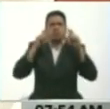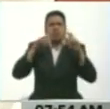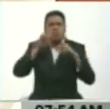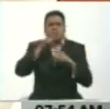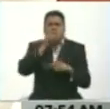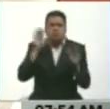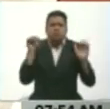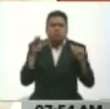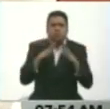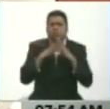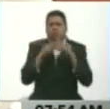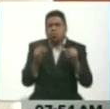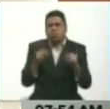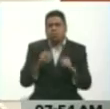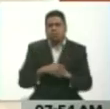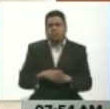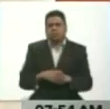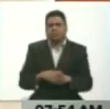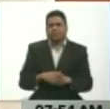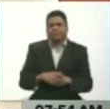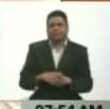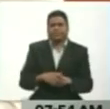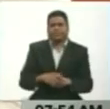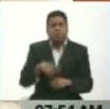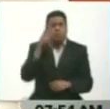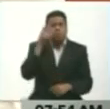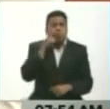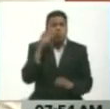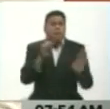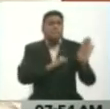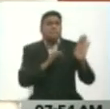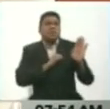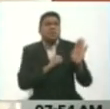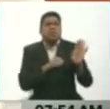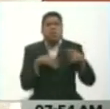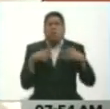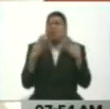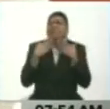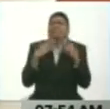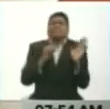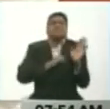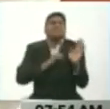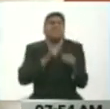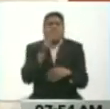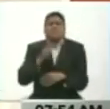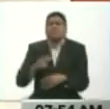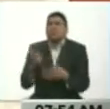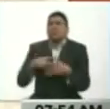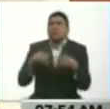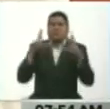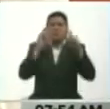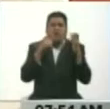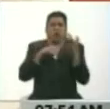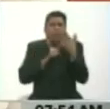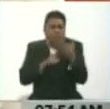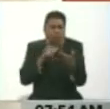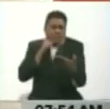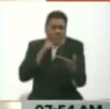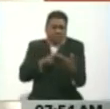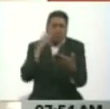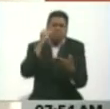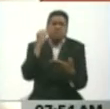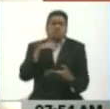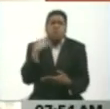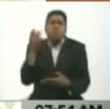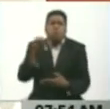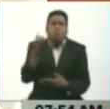de guerra y busca aterrorizar, busca desmovilizar, es decir, forma parte de la estrategia del terrorismo. Las guarimbas no son